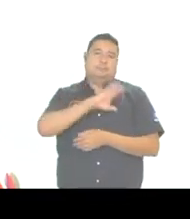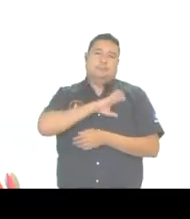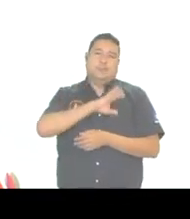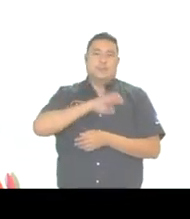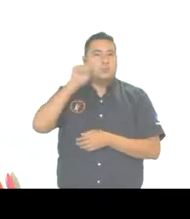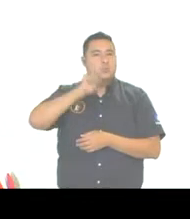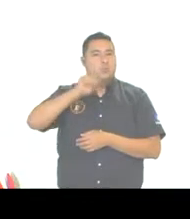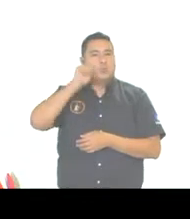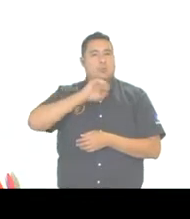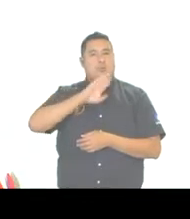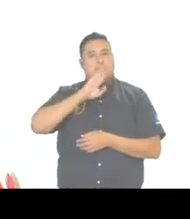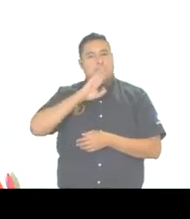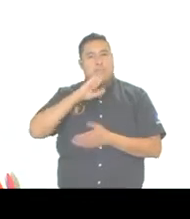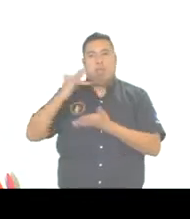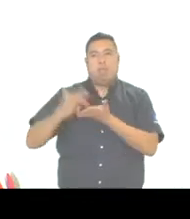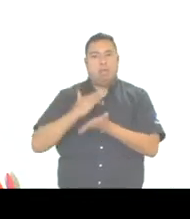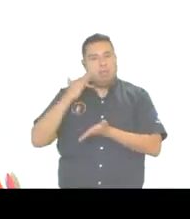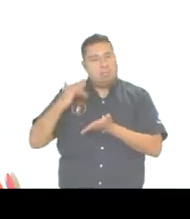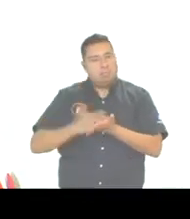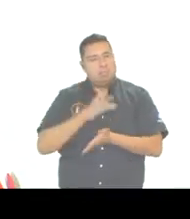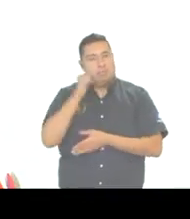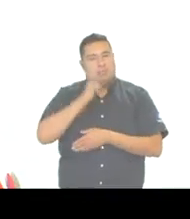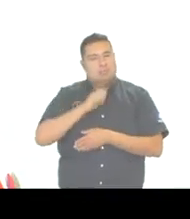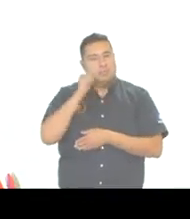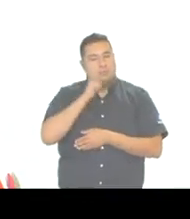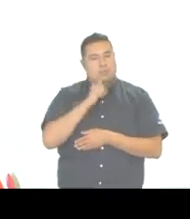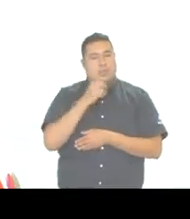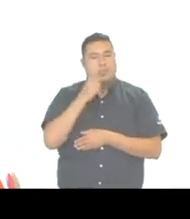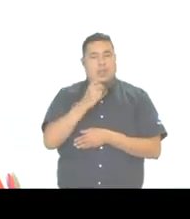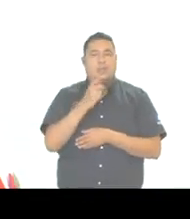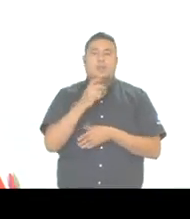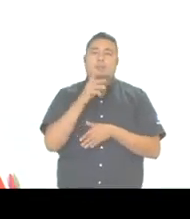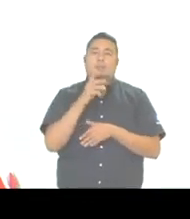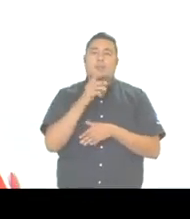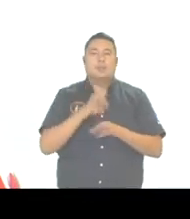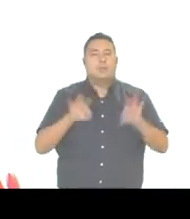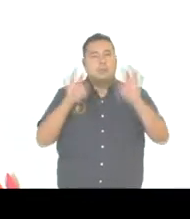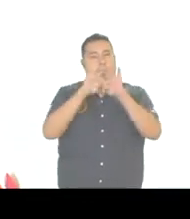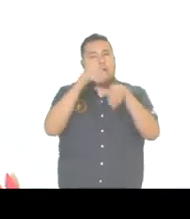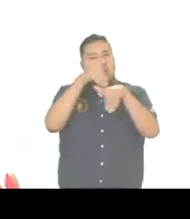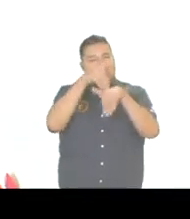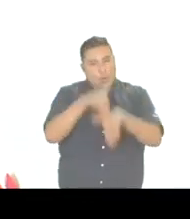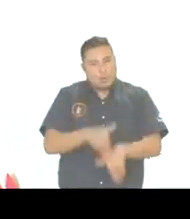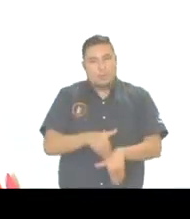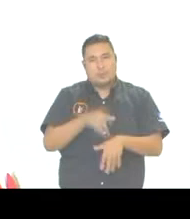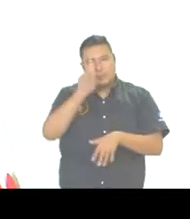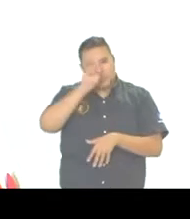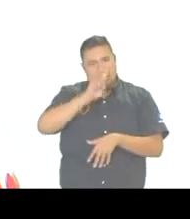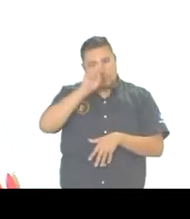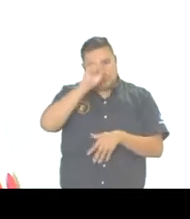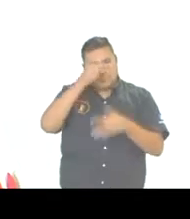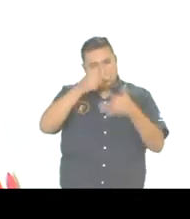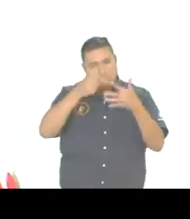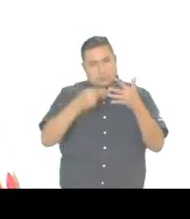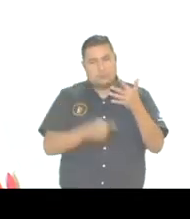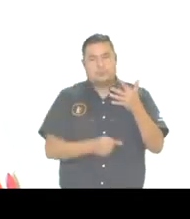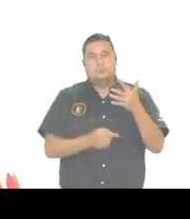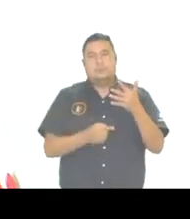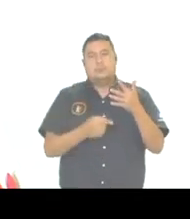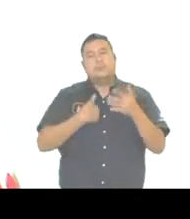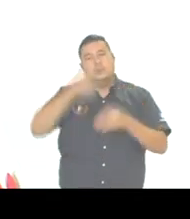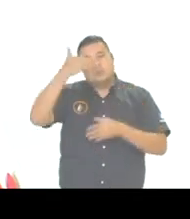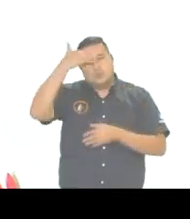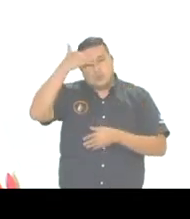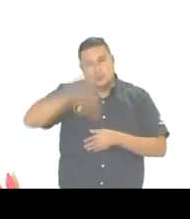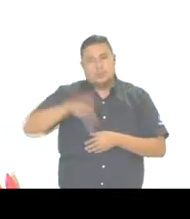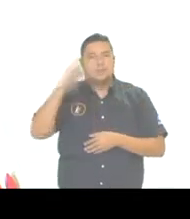por nosotros, y de verdad hacer caso a las recomendaciones que estamos dando. Sé que es una situación